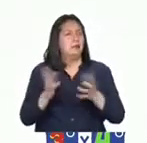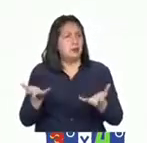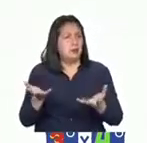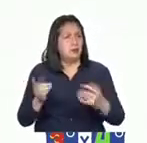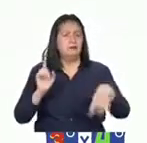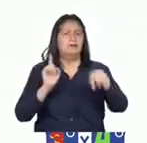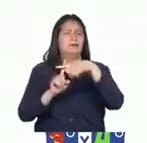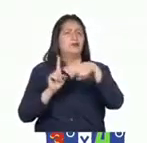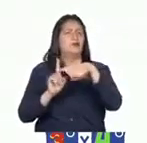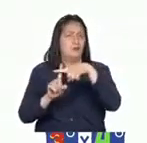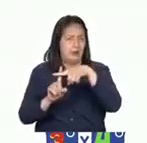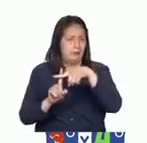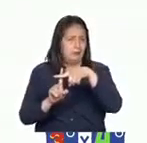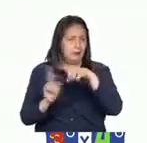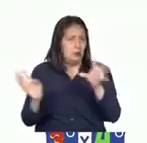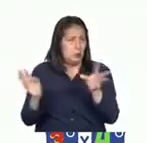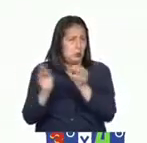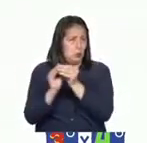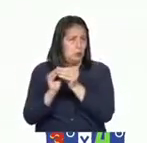una adición.